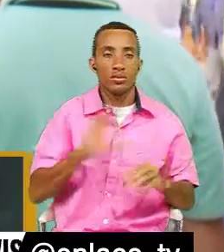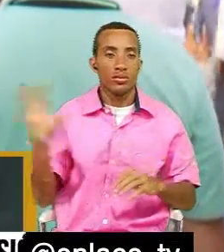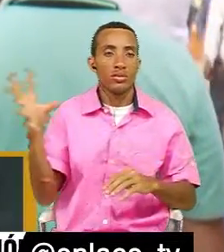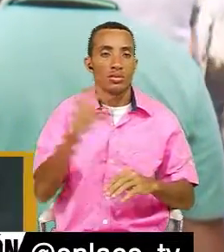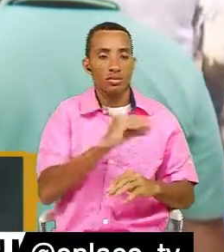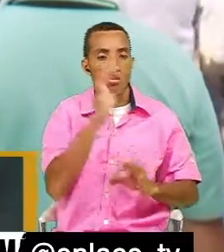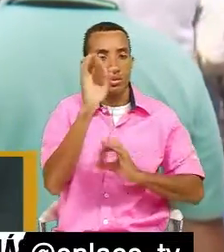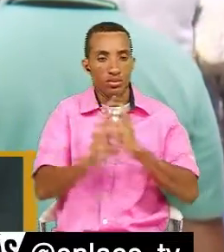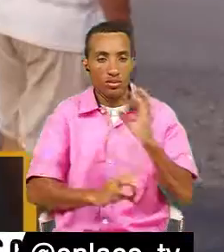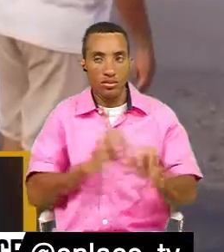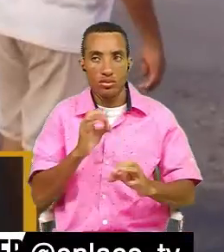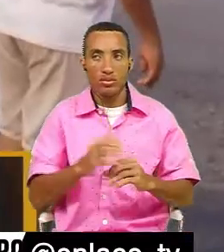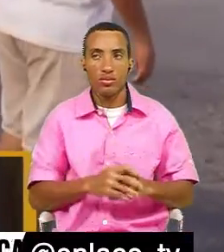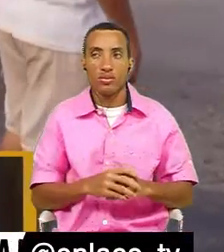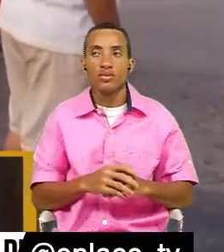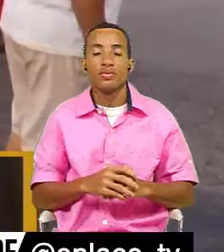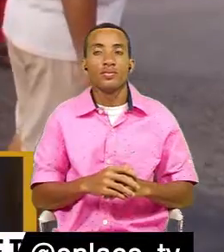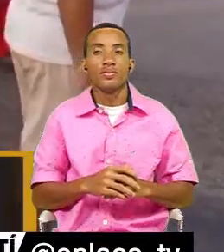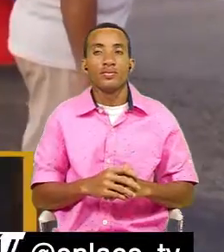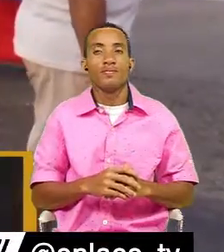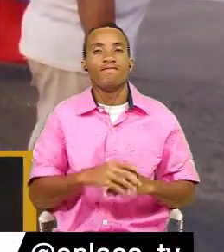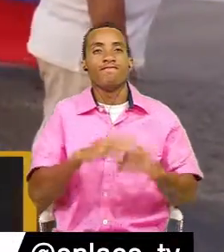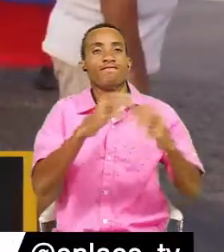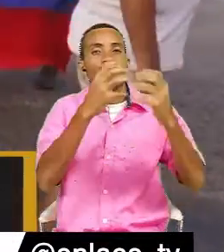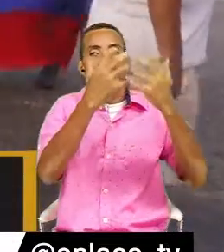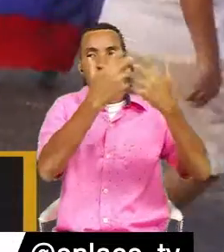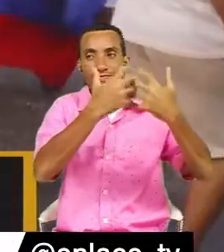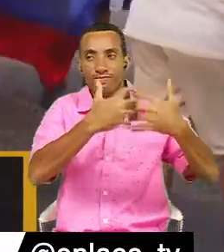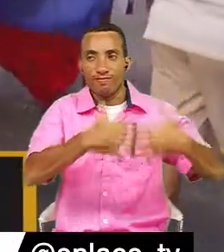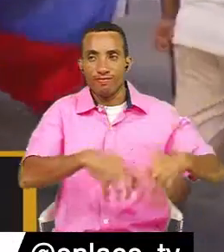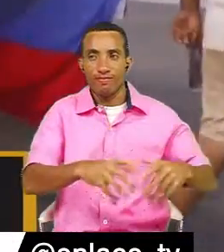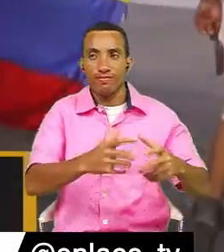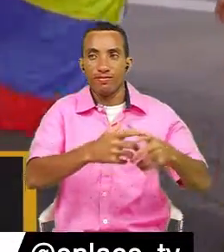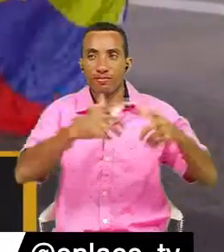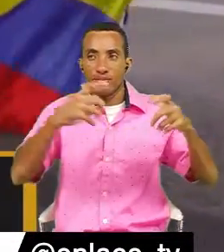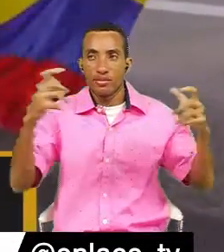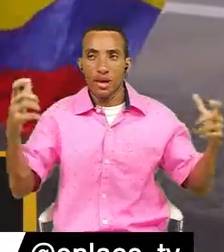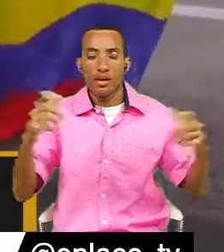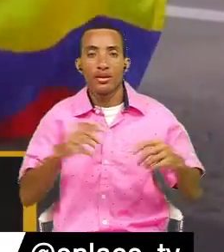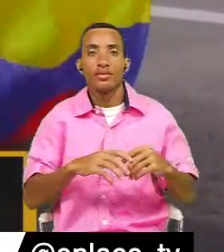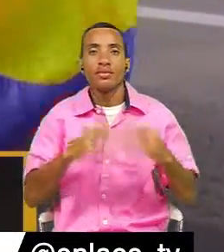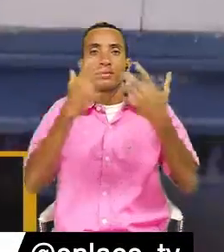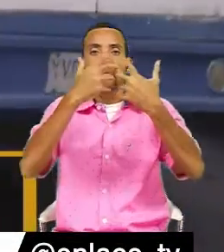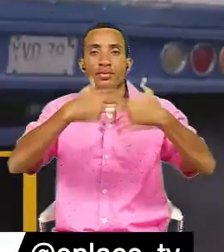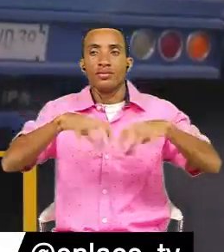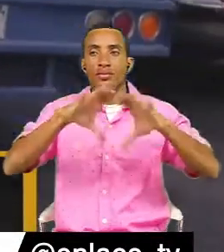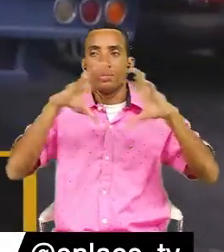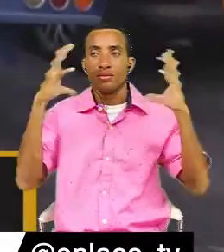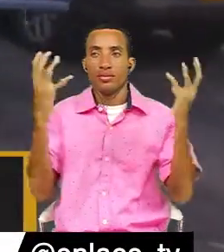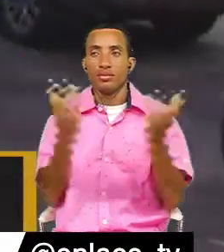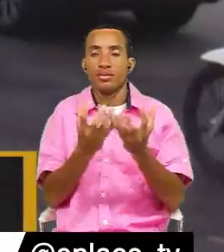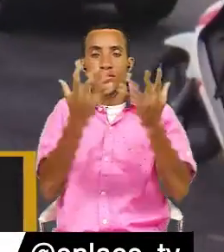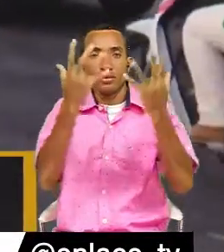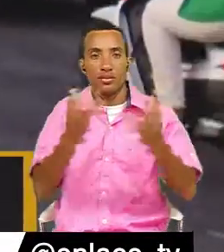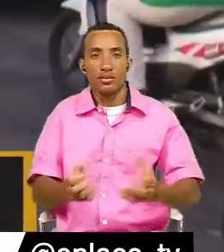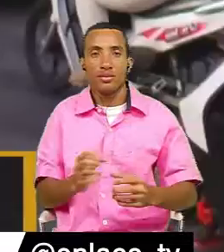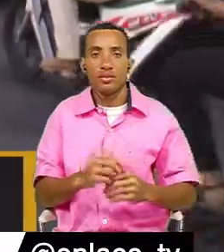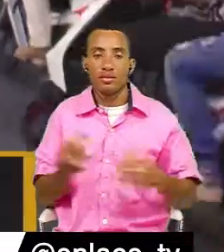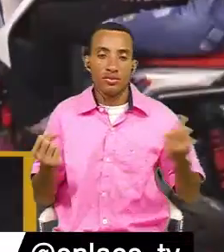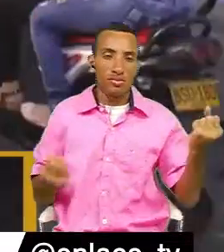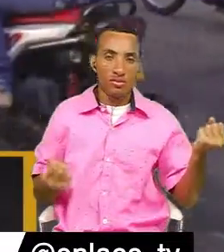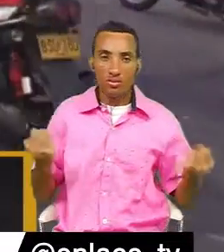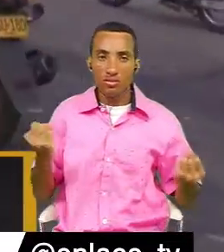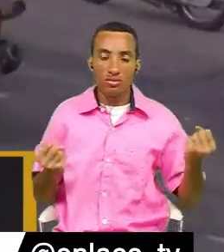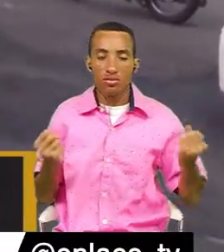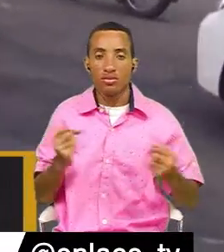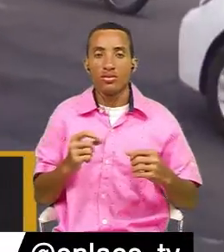seguridad. Y las grandes empresas y las grandes multinacionales quieren acabar con el pequeño transportador y